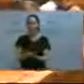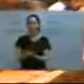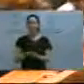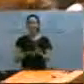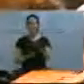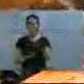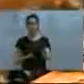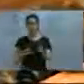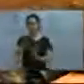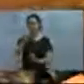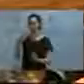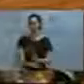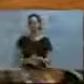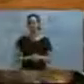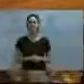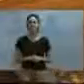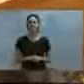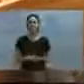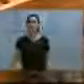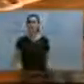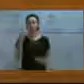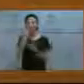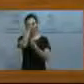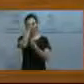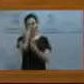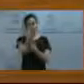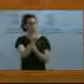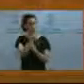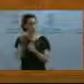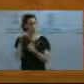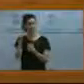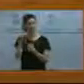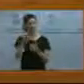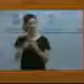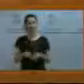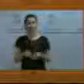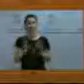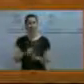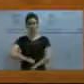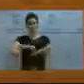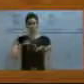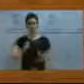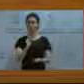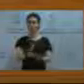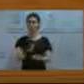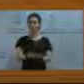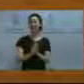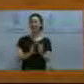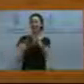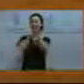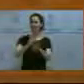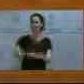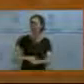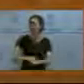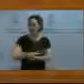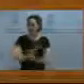independentismo. Quienes consideran que la democracia se consolida con desafíos que no respetan la legalidad demuestran